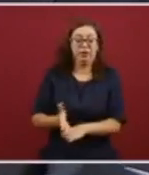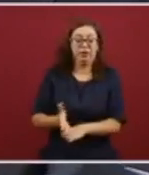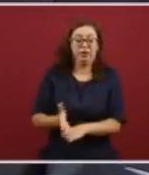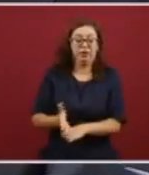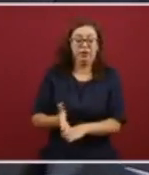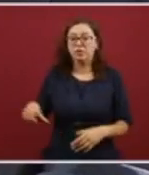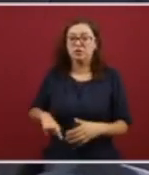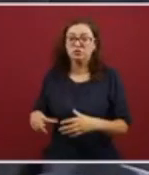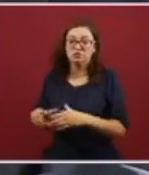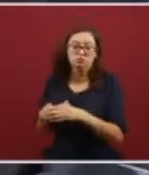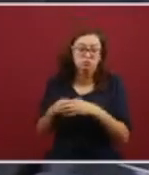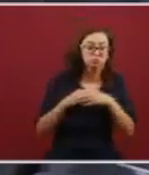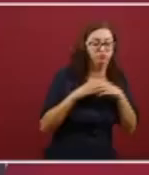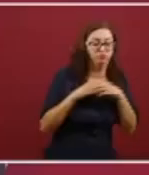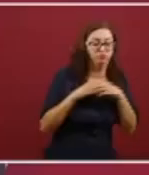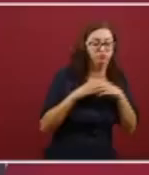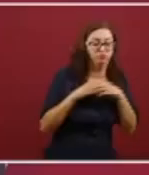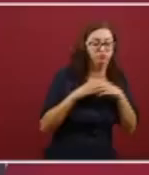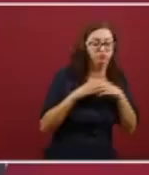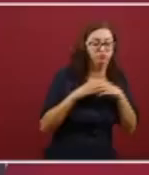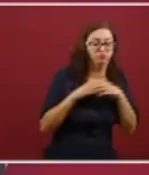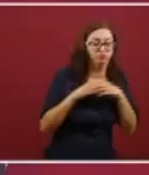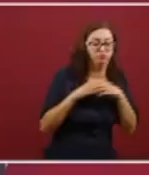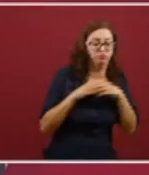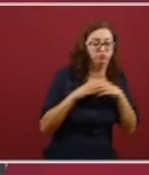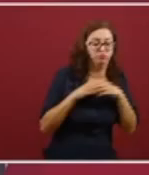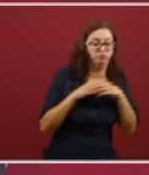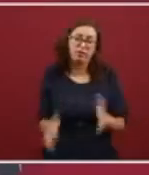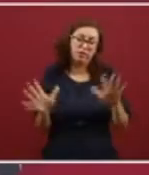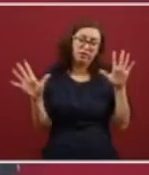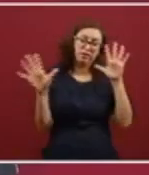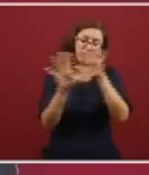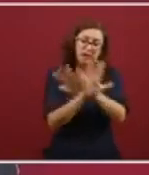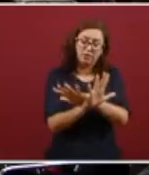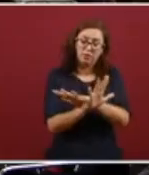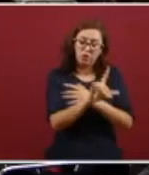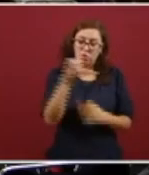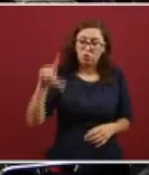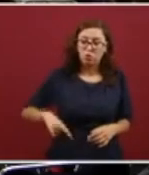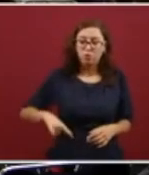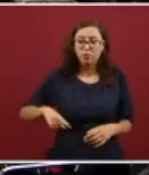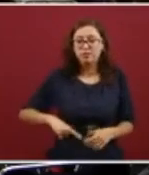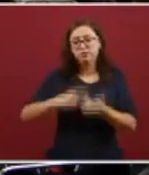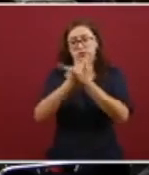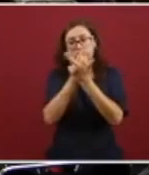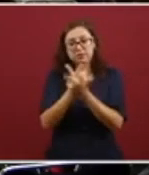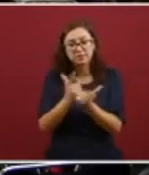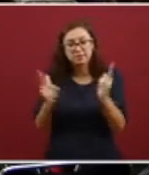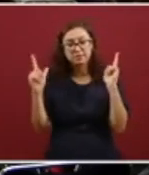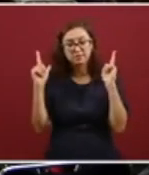Y ese es el cambio. Que ya se libera el gobierno.